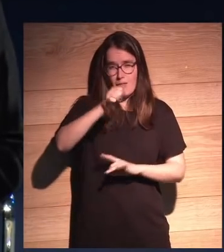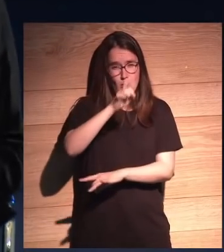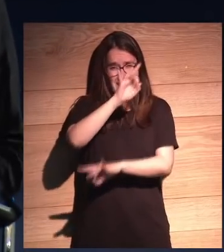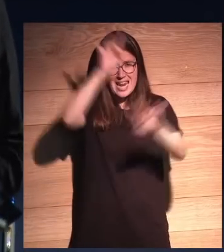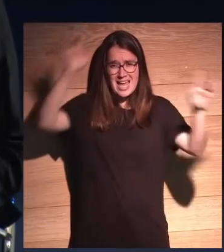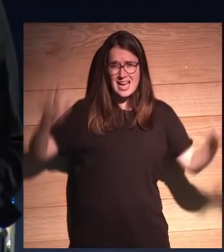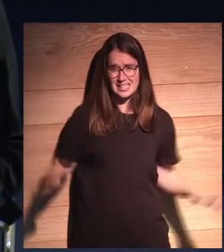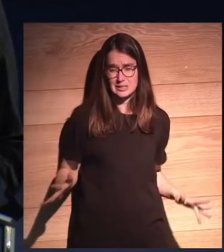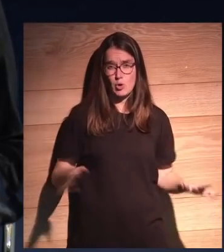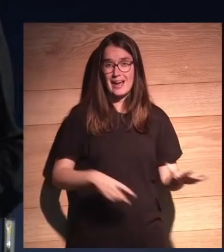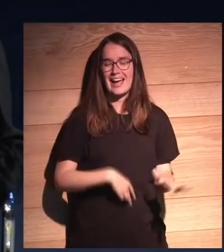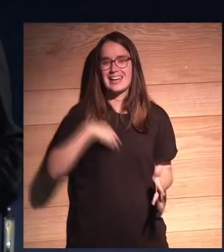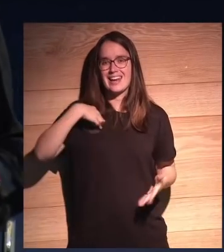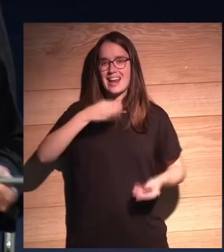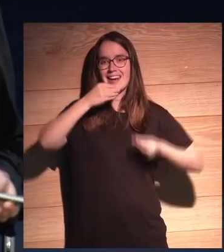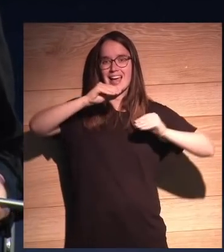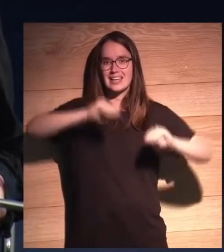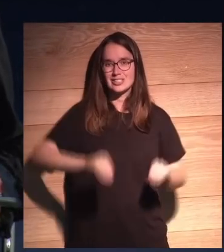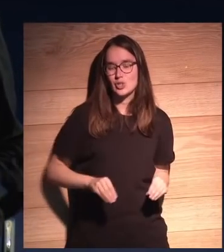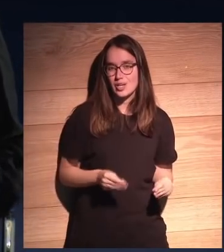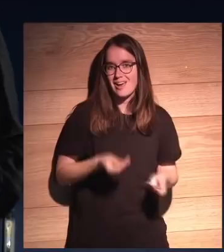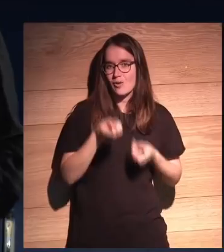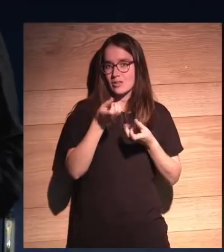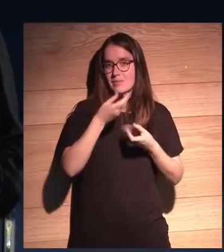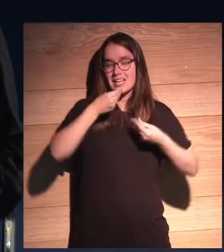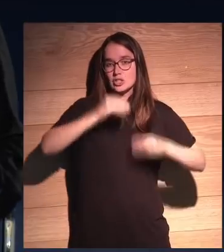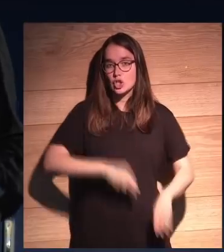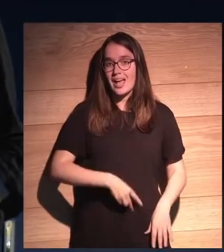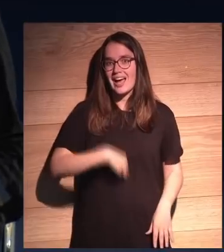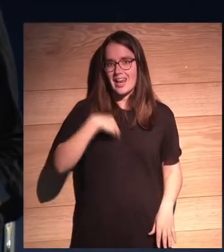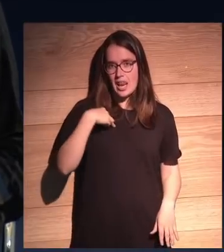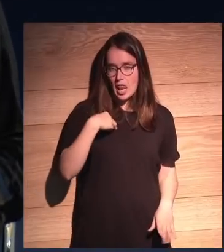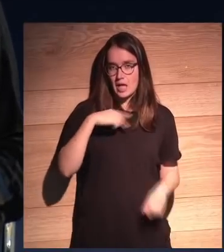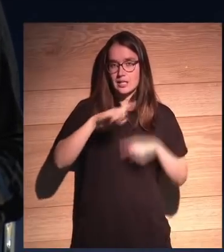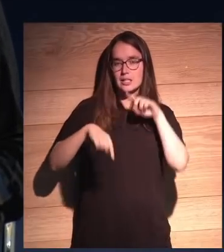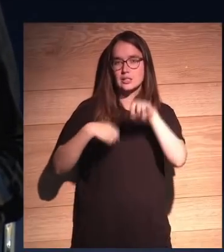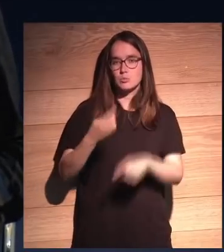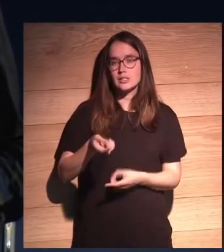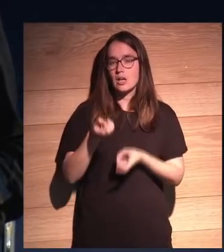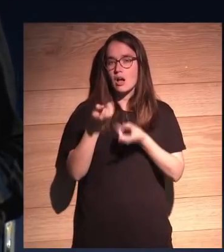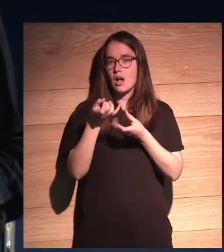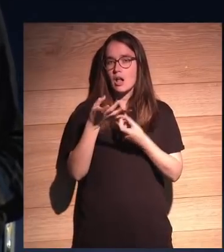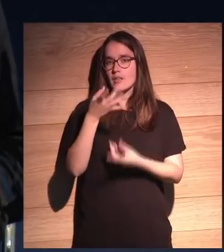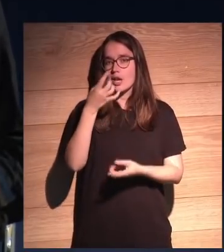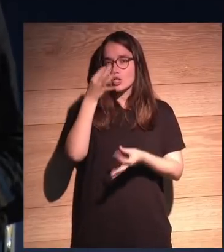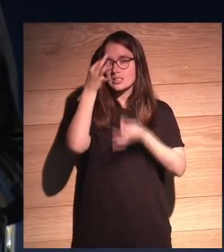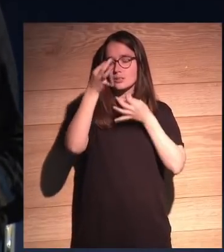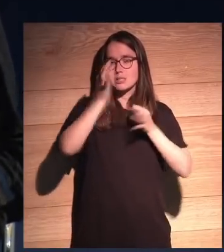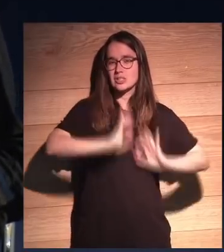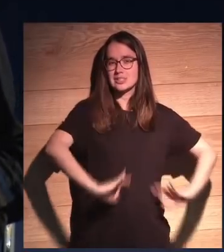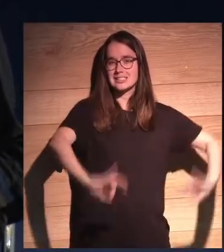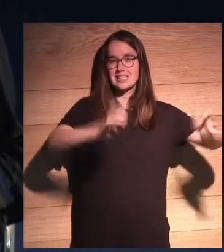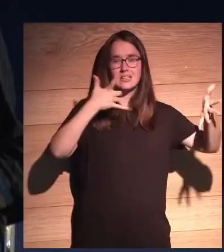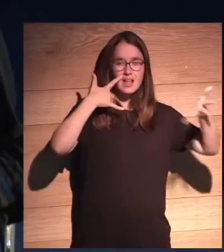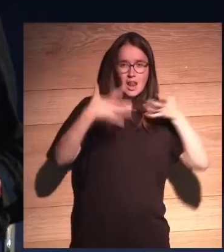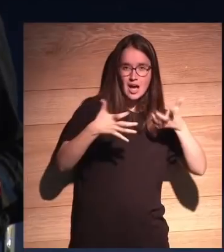la concepción general de la historia, en el relato de la historia general y luego en el relato de los aspectos concretos del